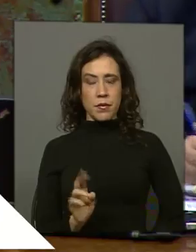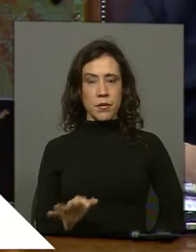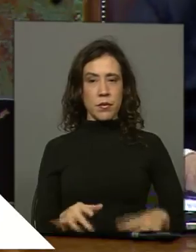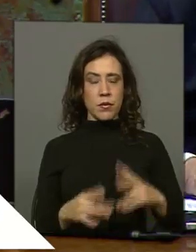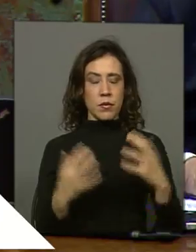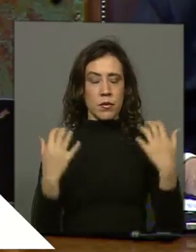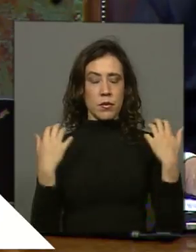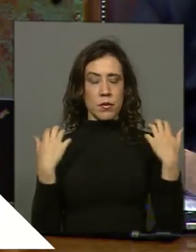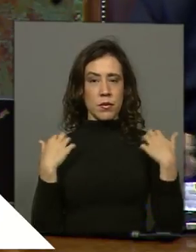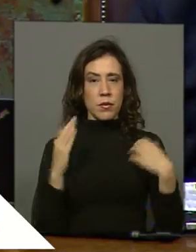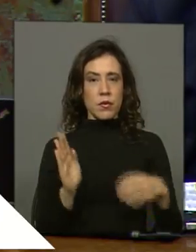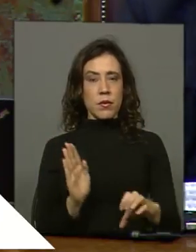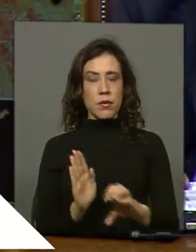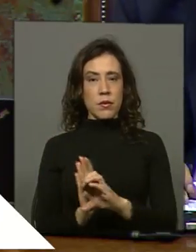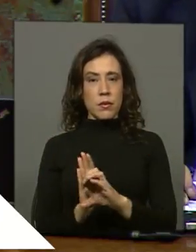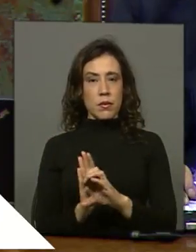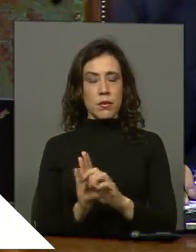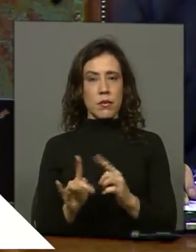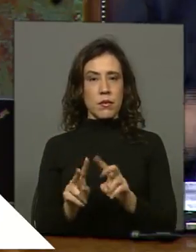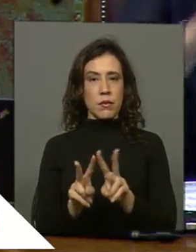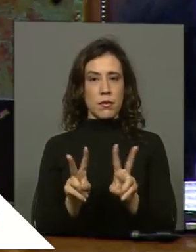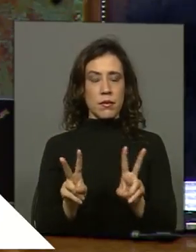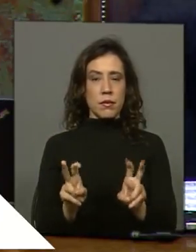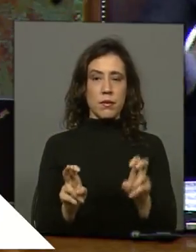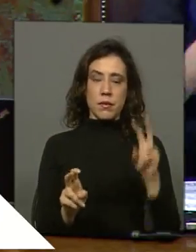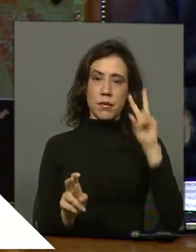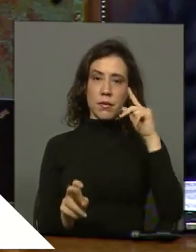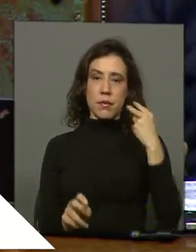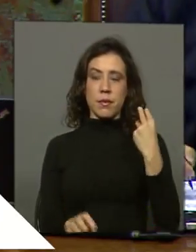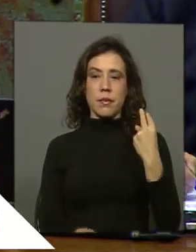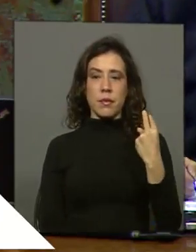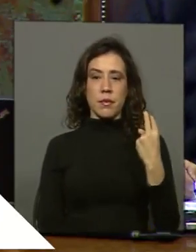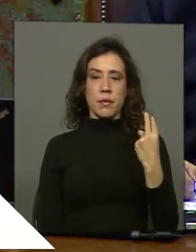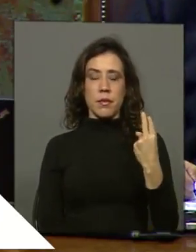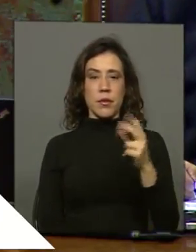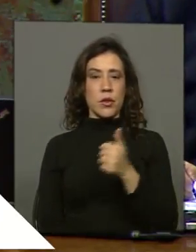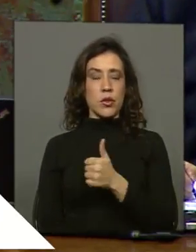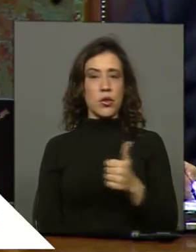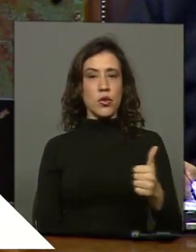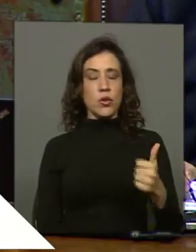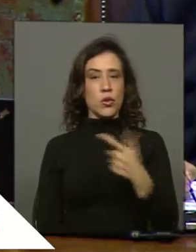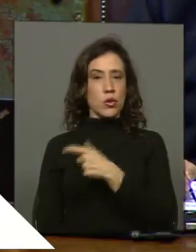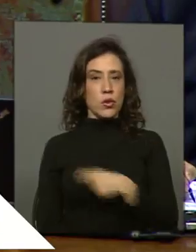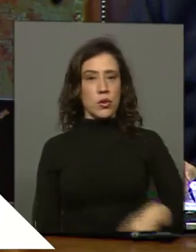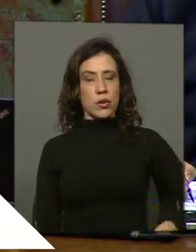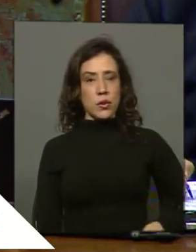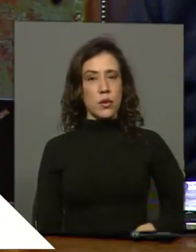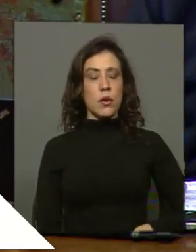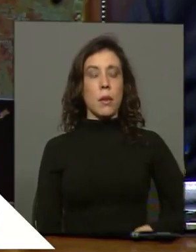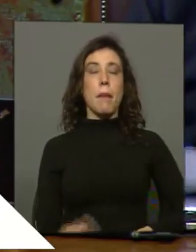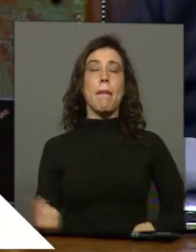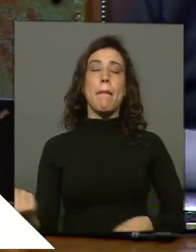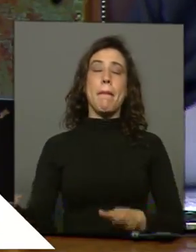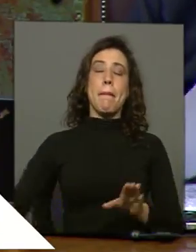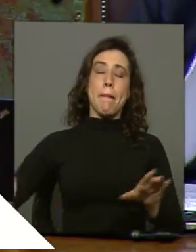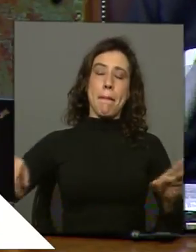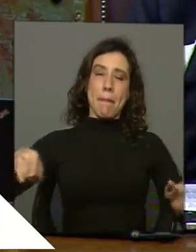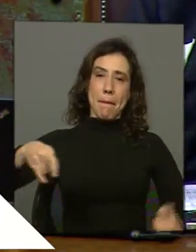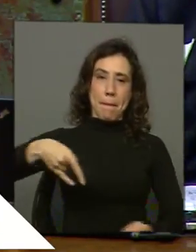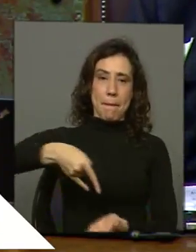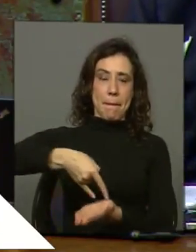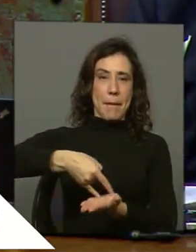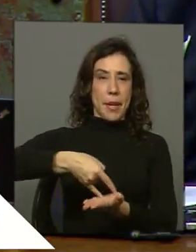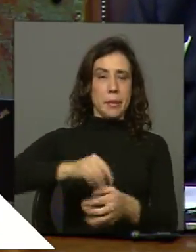sus atribuciones constitucionales y atendidas las materias de iniciativa exclusiva del ejecutivo disponga el envío al Congreso